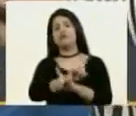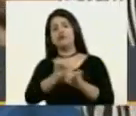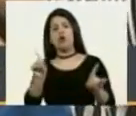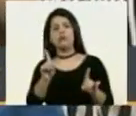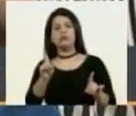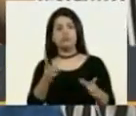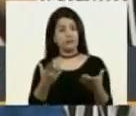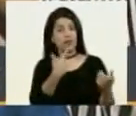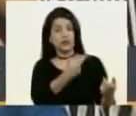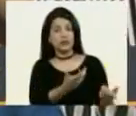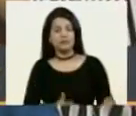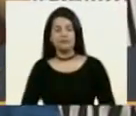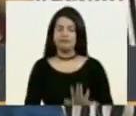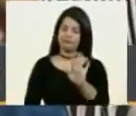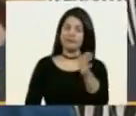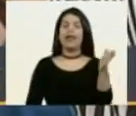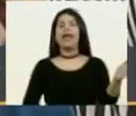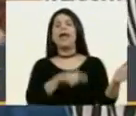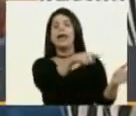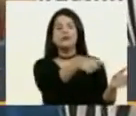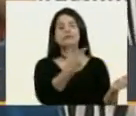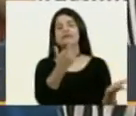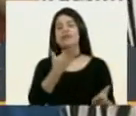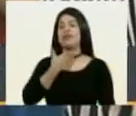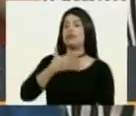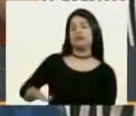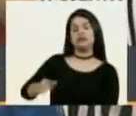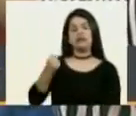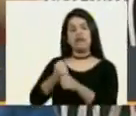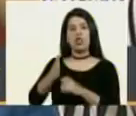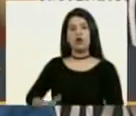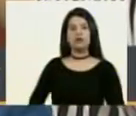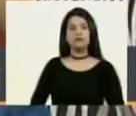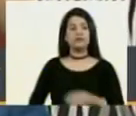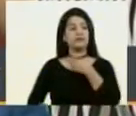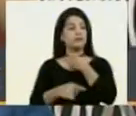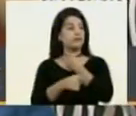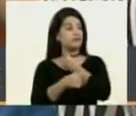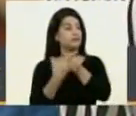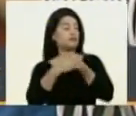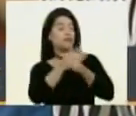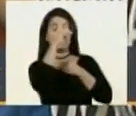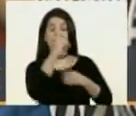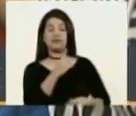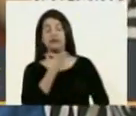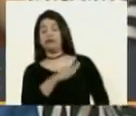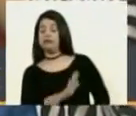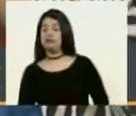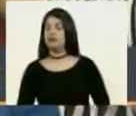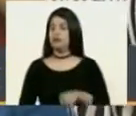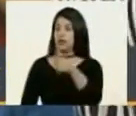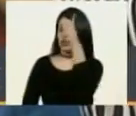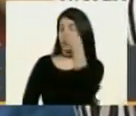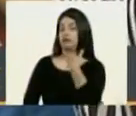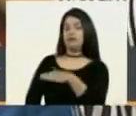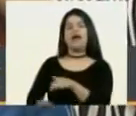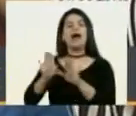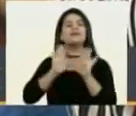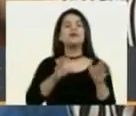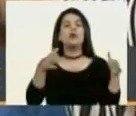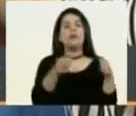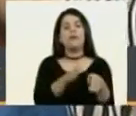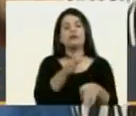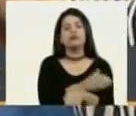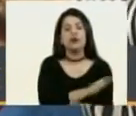trabajador, porque odian a la persona con discapacidad, porque odian a la mujer, porque odian al indígena. Acuérdate que cuando en la constitución del 99